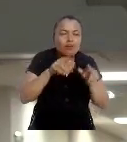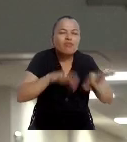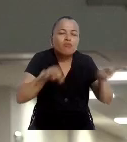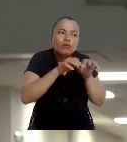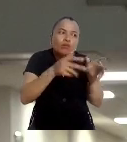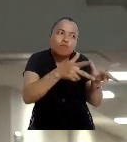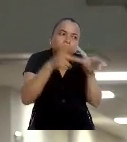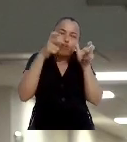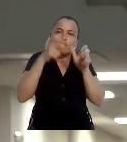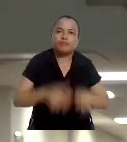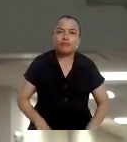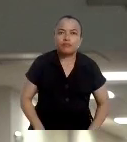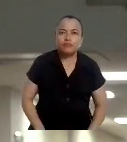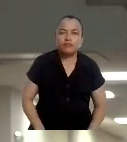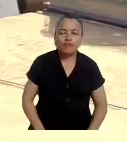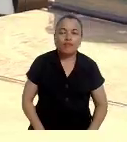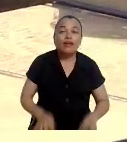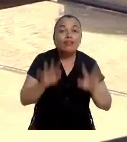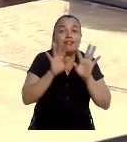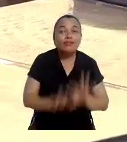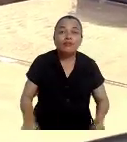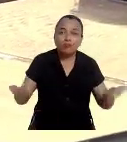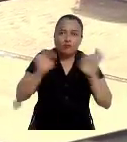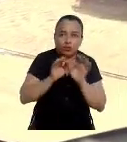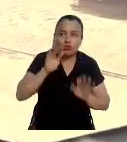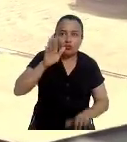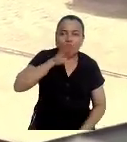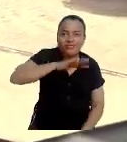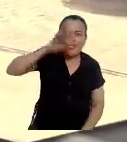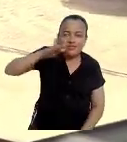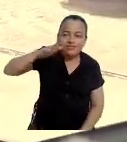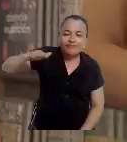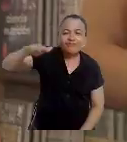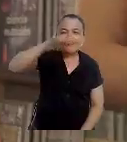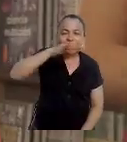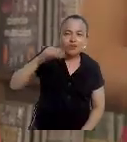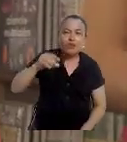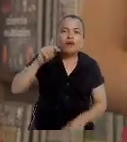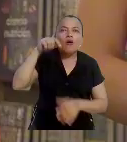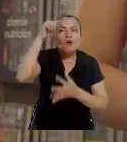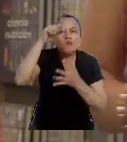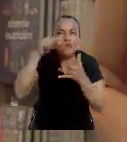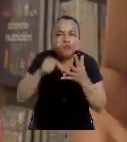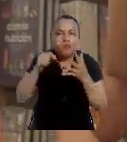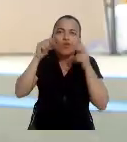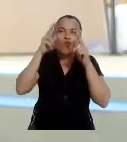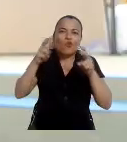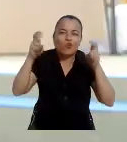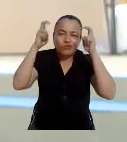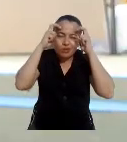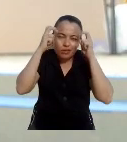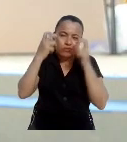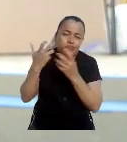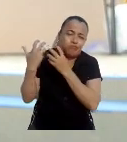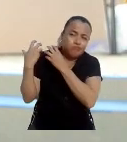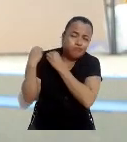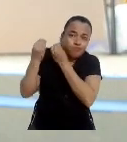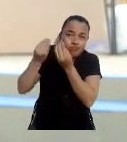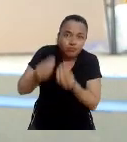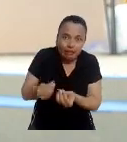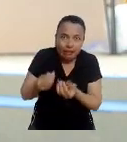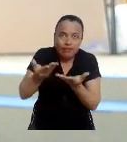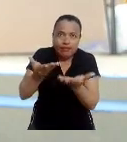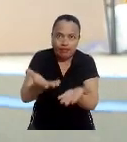mundo debe Escuchar porque hay que aprender a escuchar el corazón es muy importante porque la Sierra neva de es un conjunto de bienes de